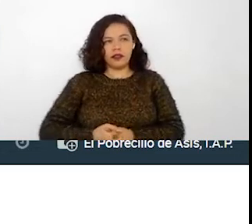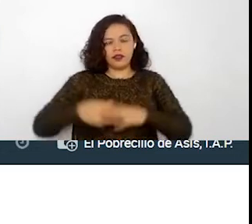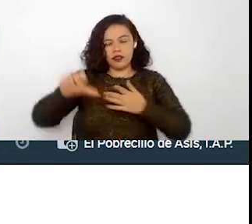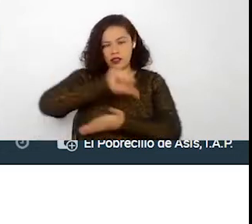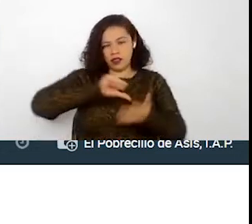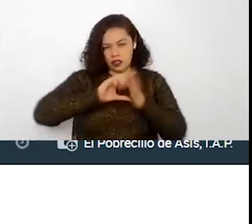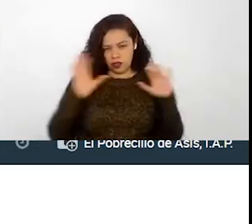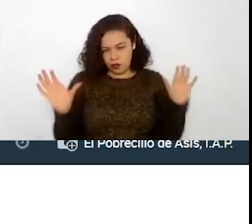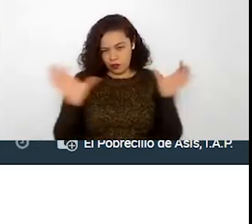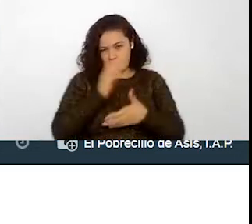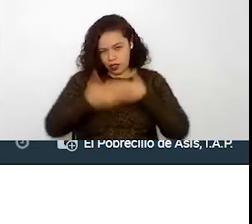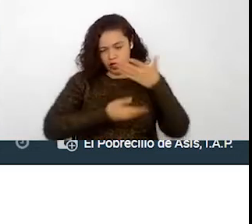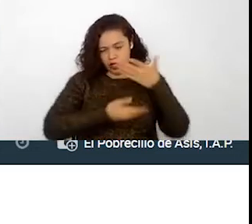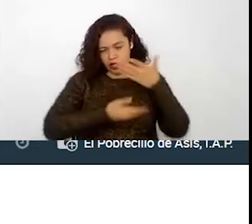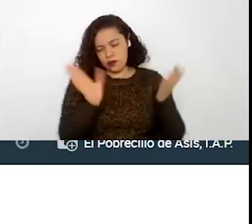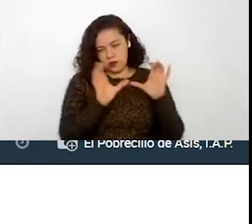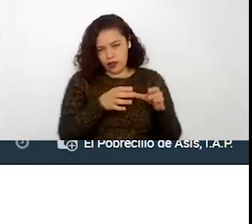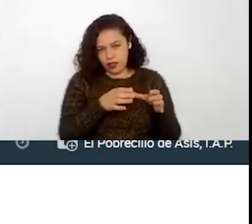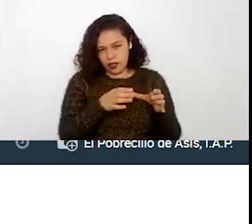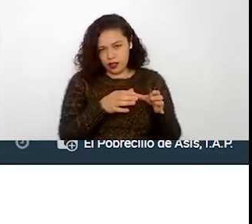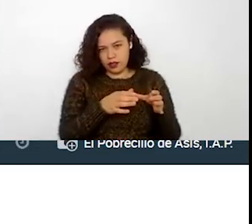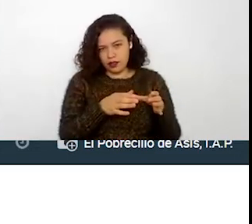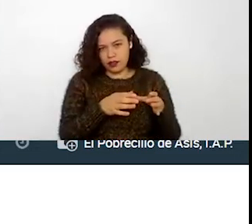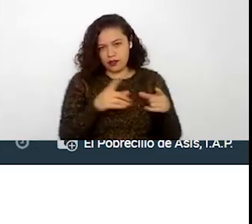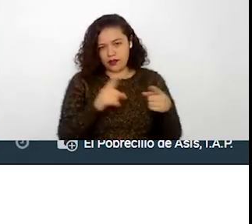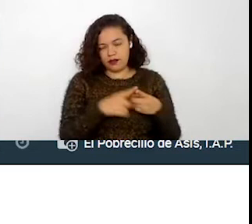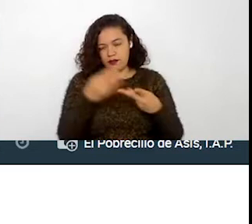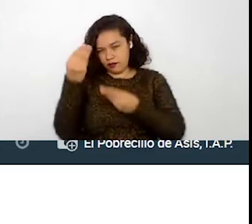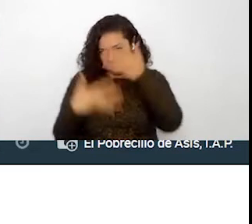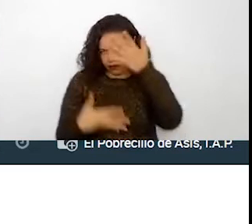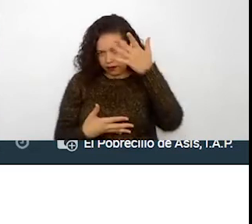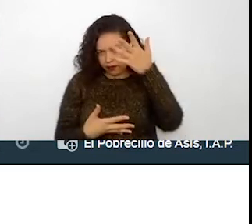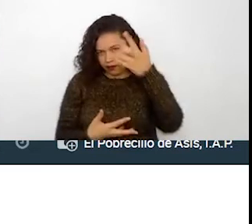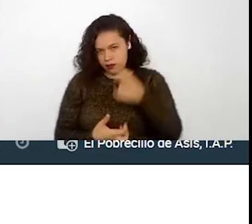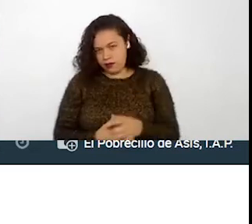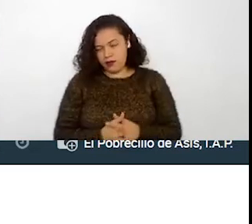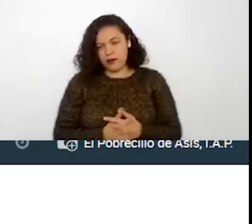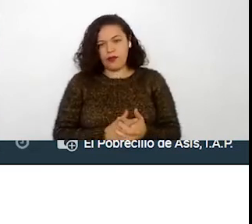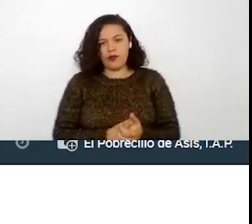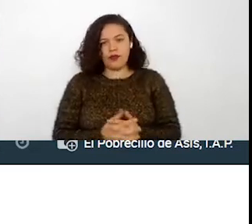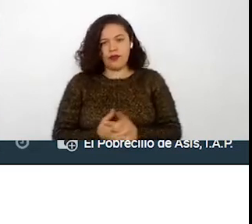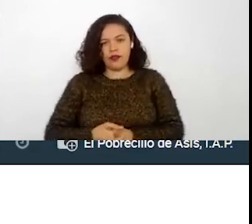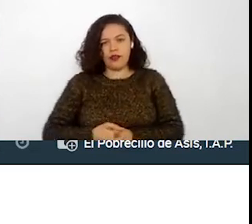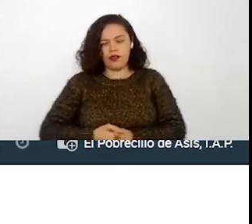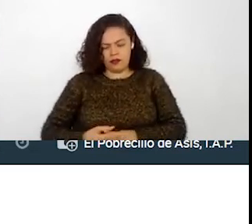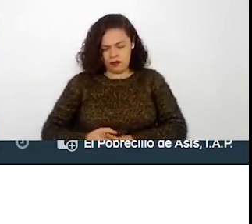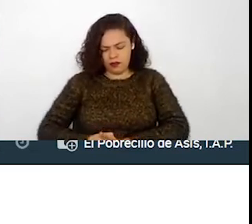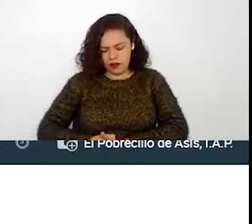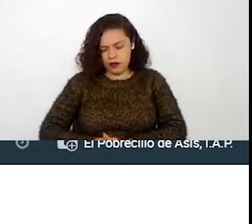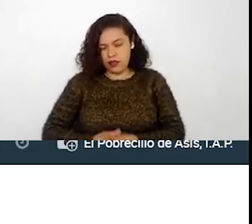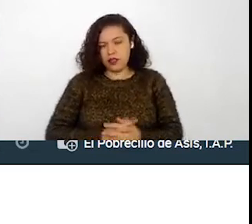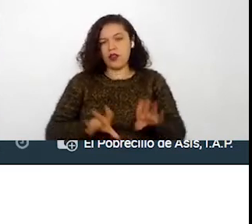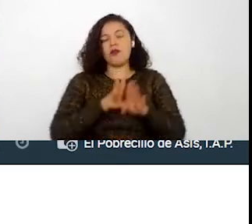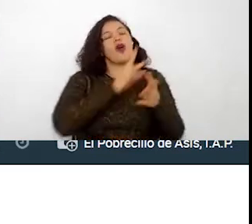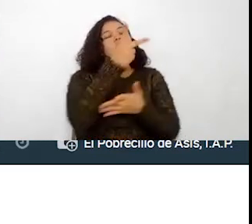comunitario son servicios comunitarios Esto es lo que lo que es digamos que el programa en grande ahora vamos